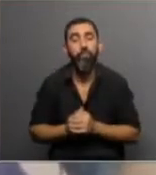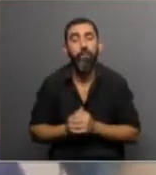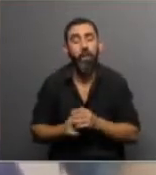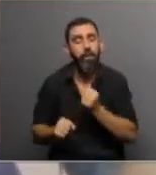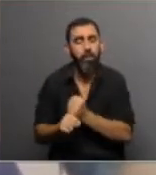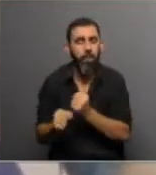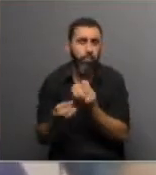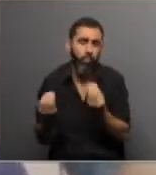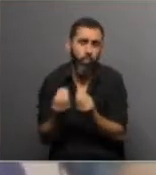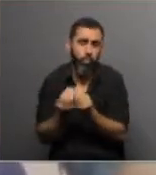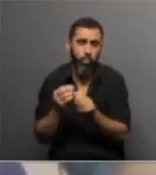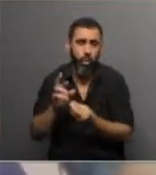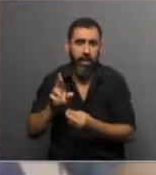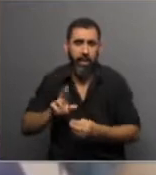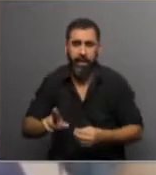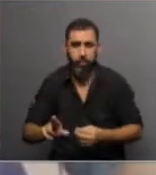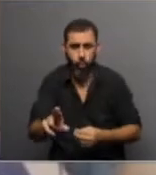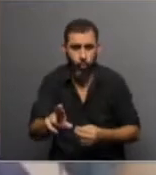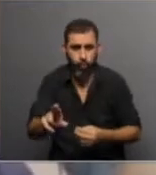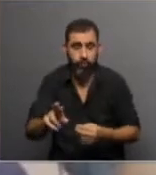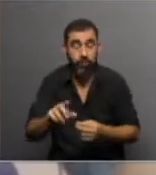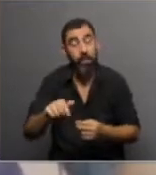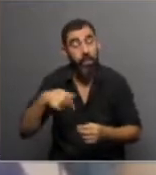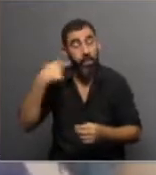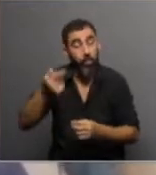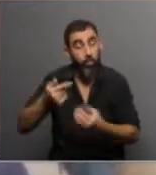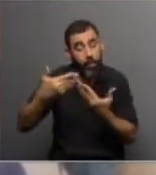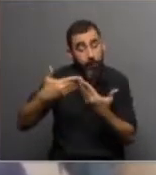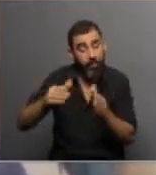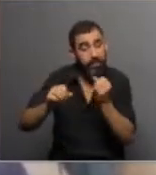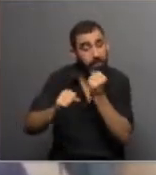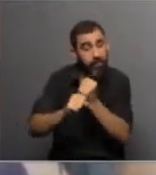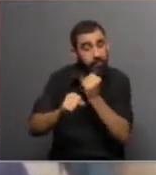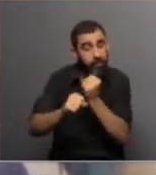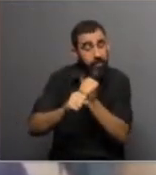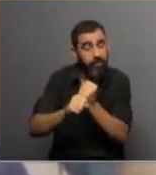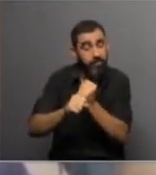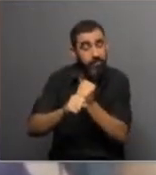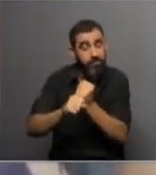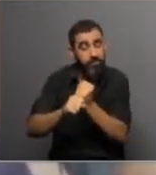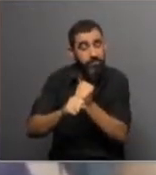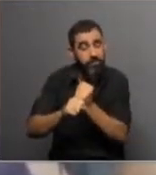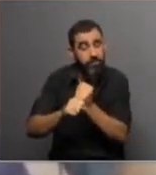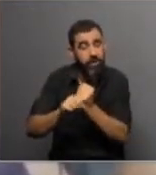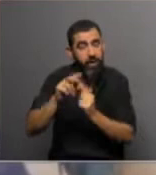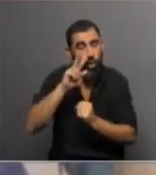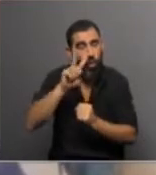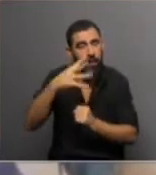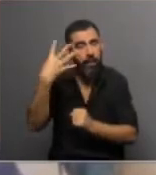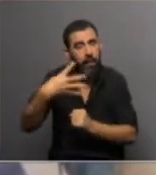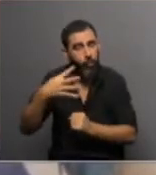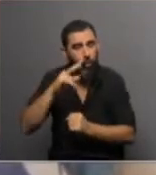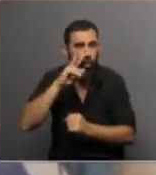Trabajamos bastante con roedores y después empezamos a trabajar más o menos por el